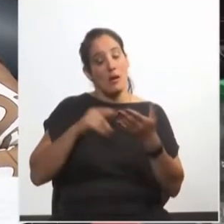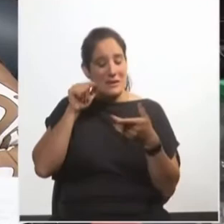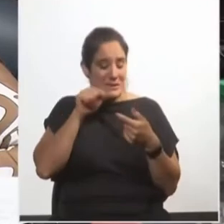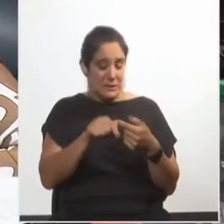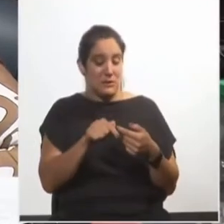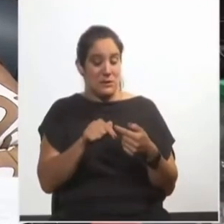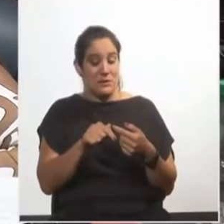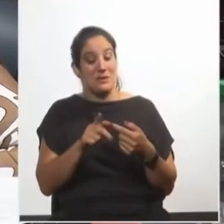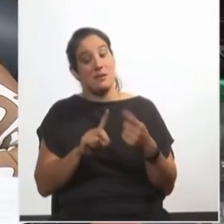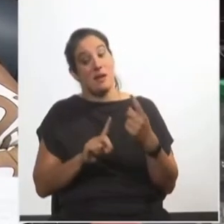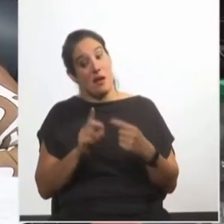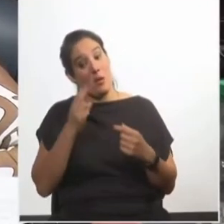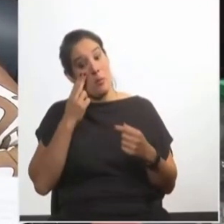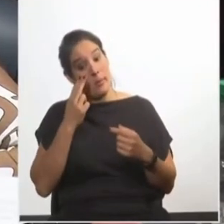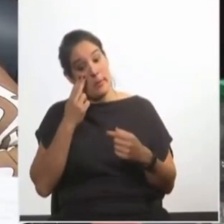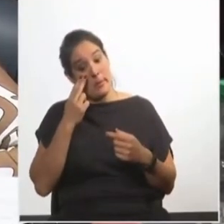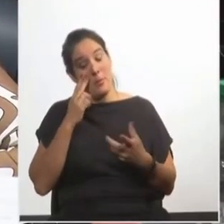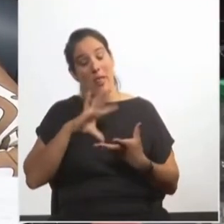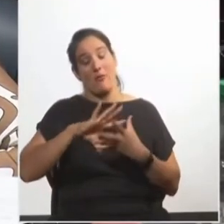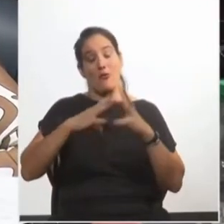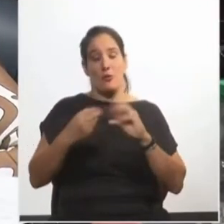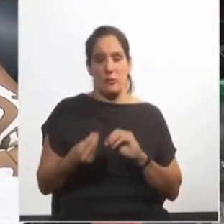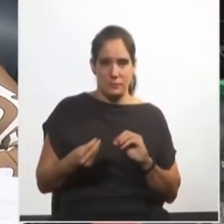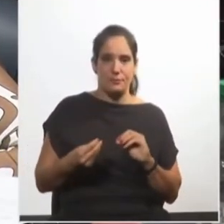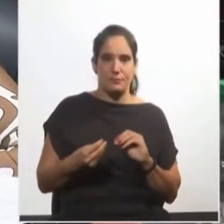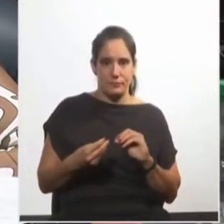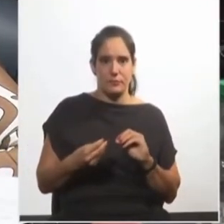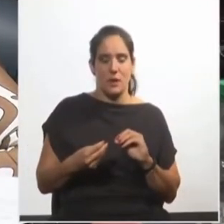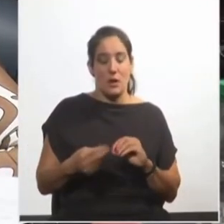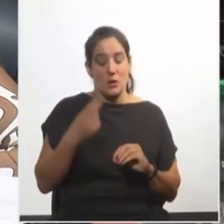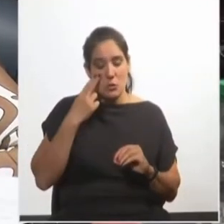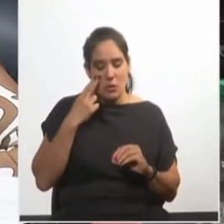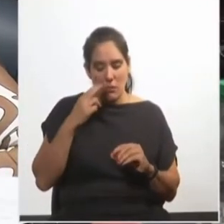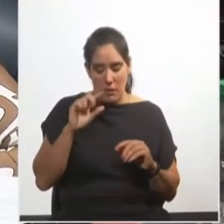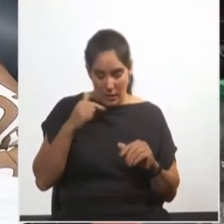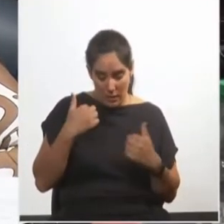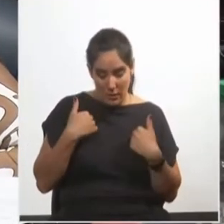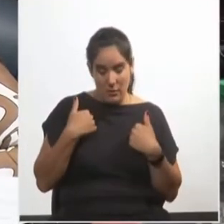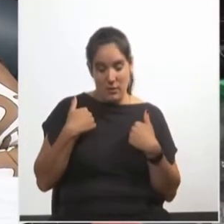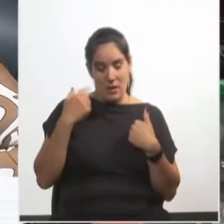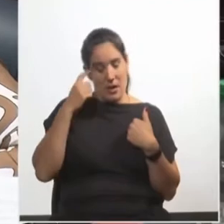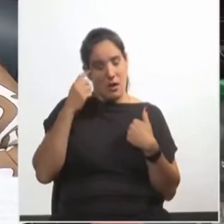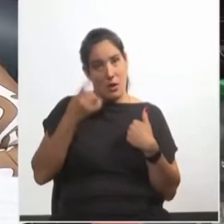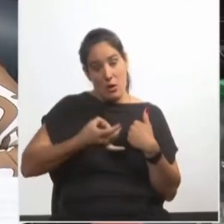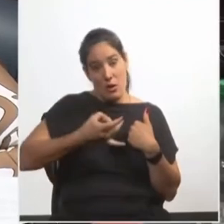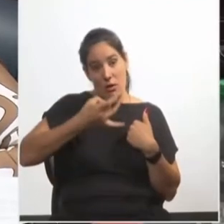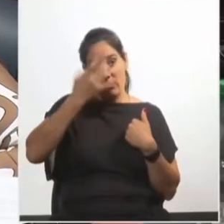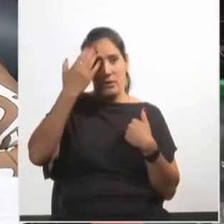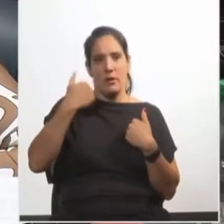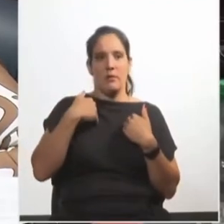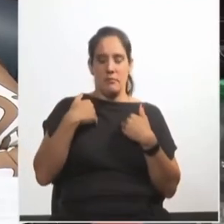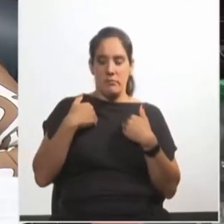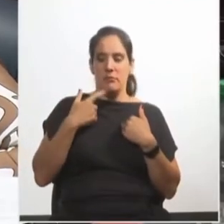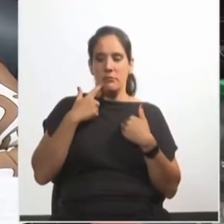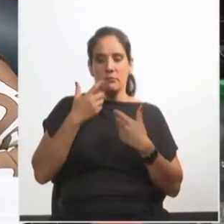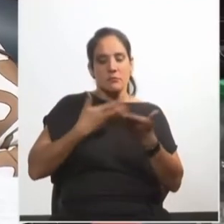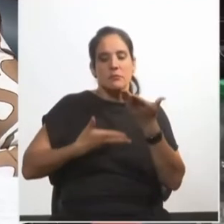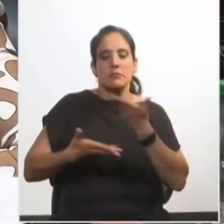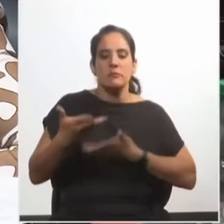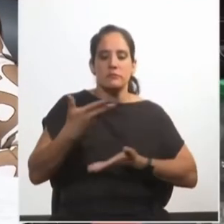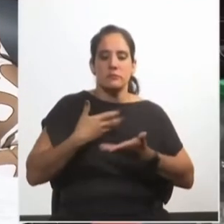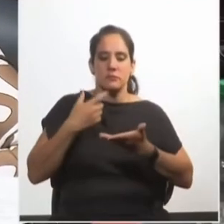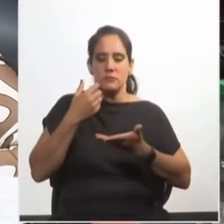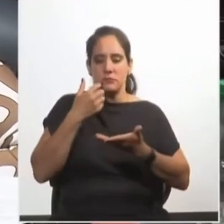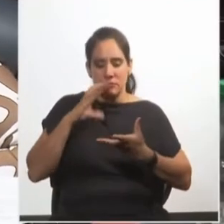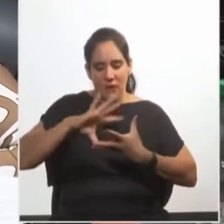tienen serios problemas de diseño. Son aspectos que desde el punto de vista conceptual serían compartibles,